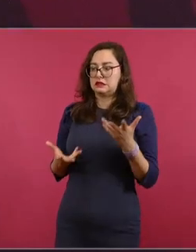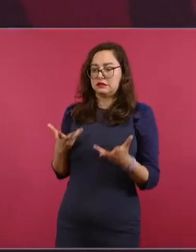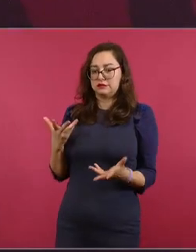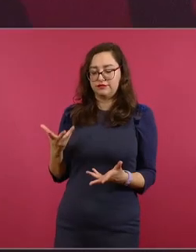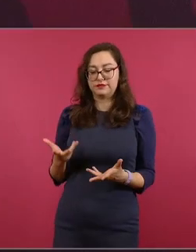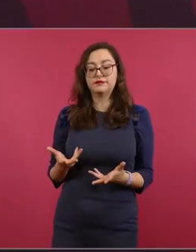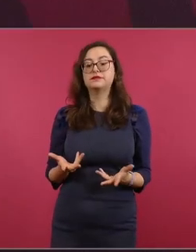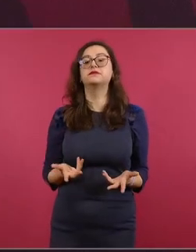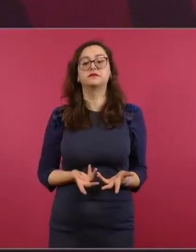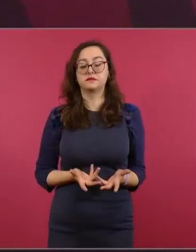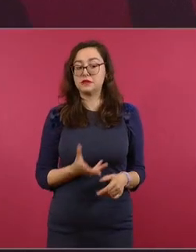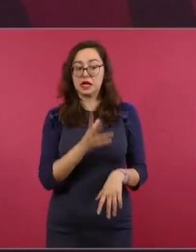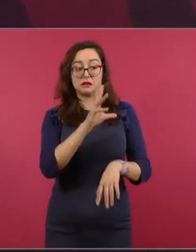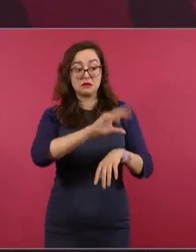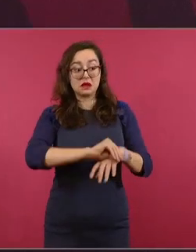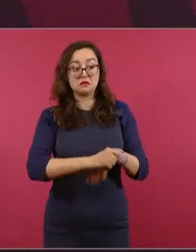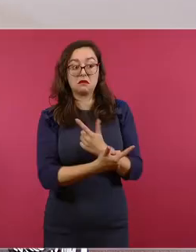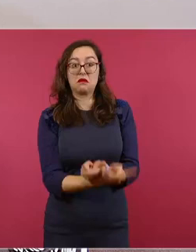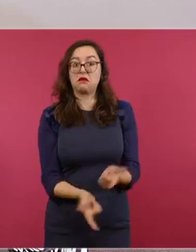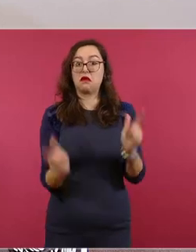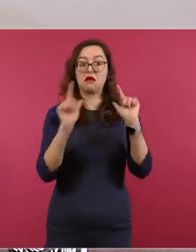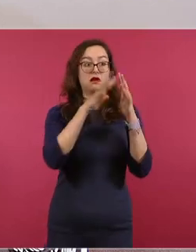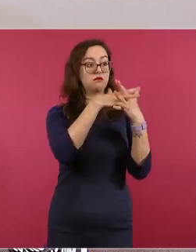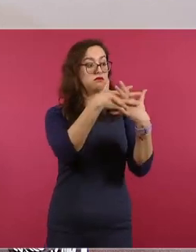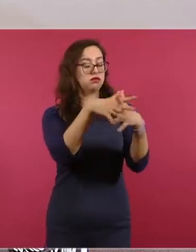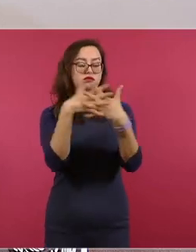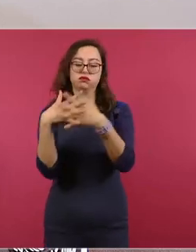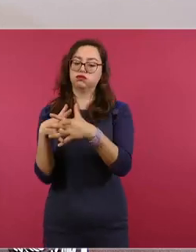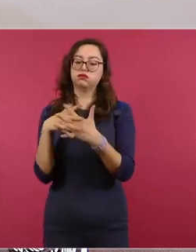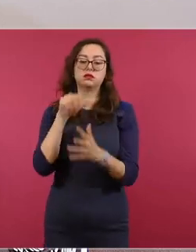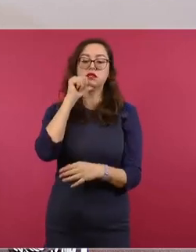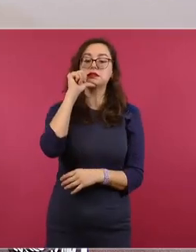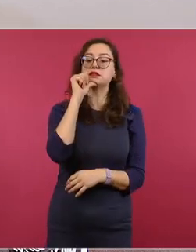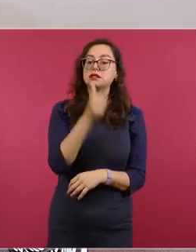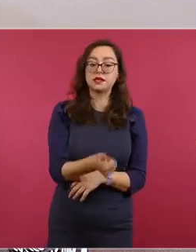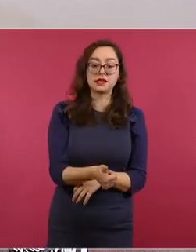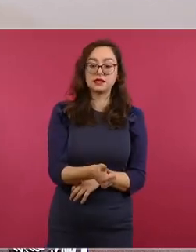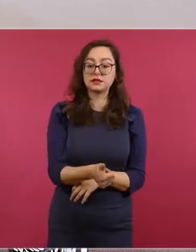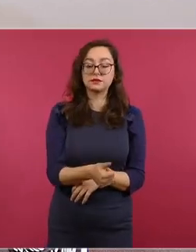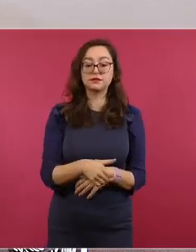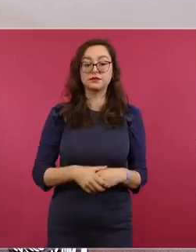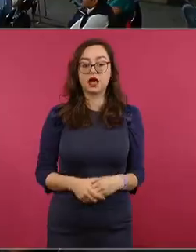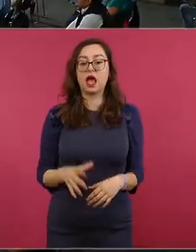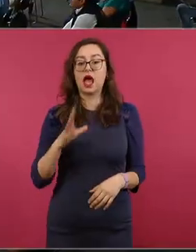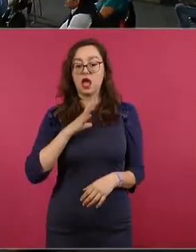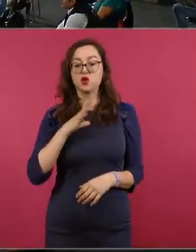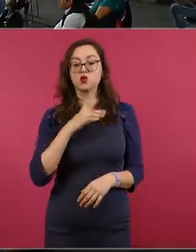ilegales de las líneas aéreas, básicamente una en especial.